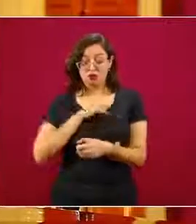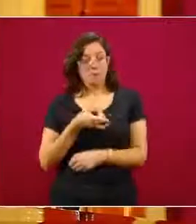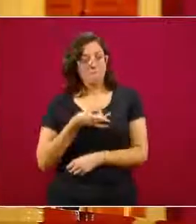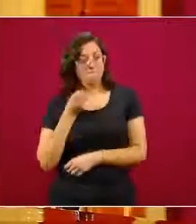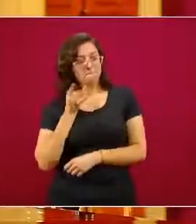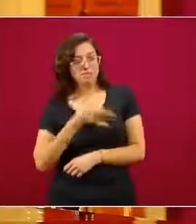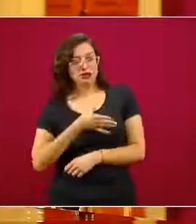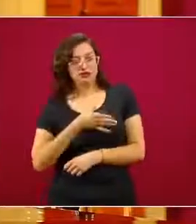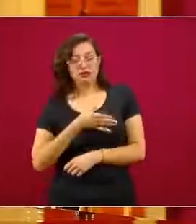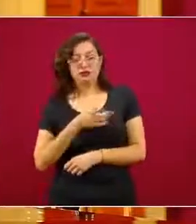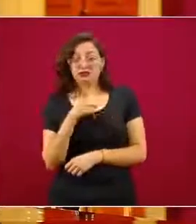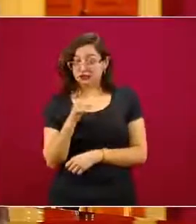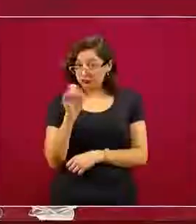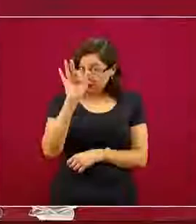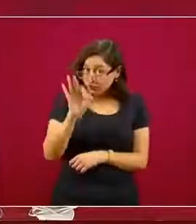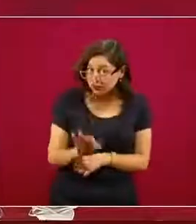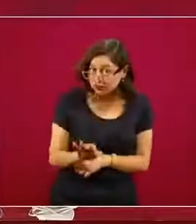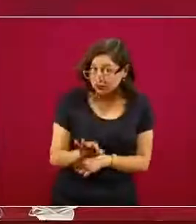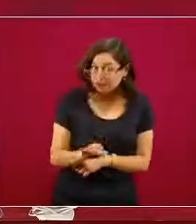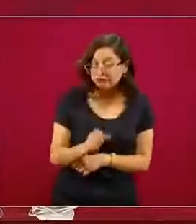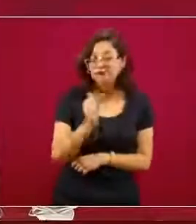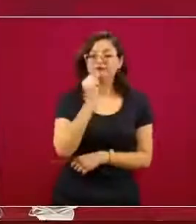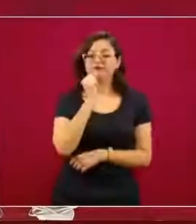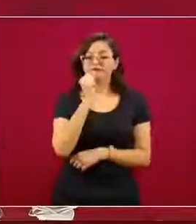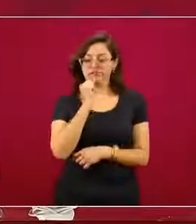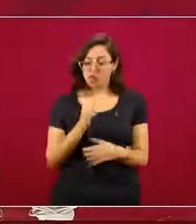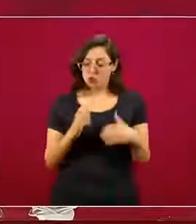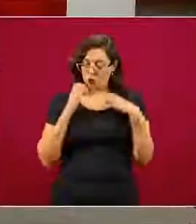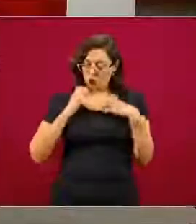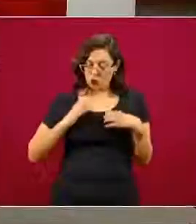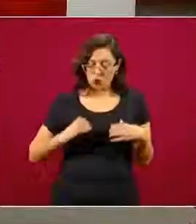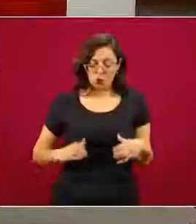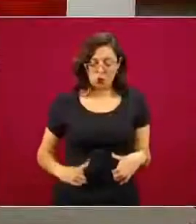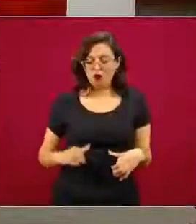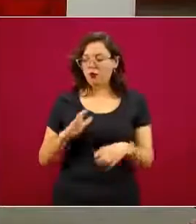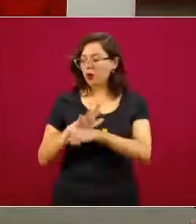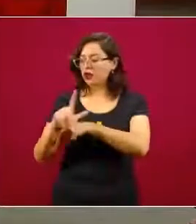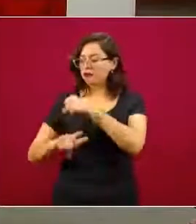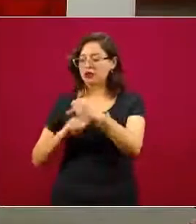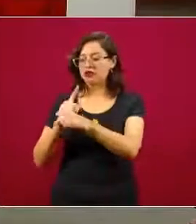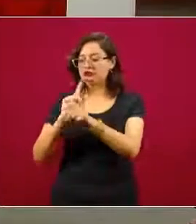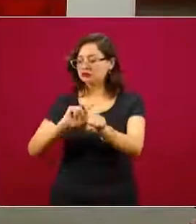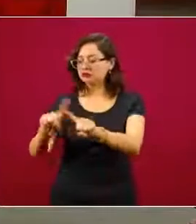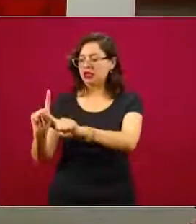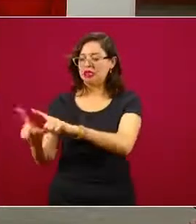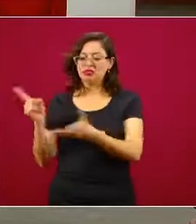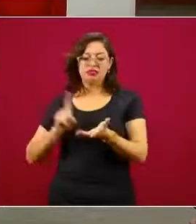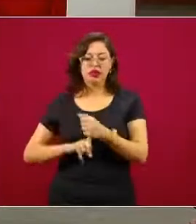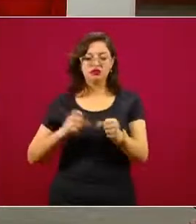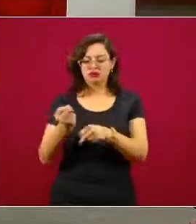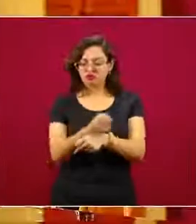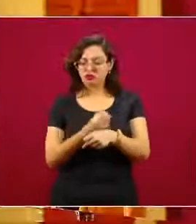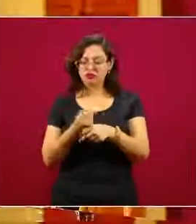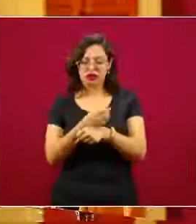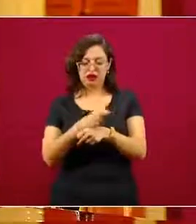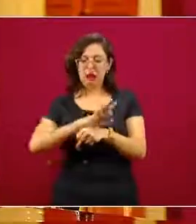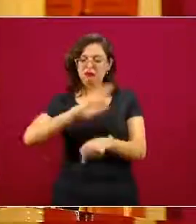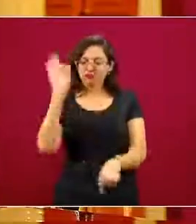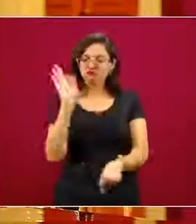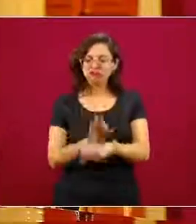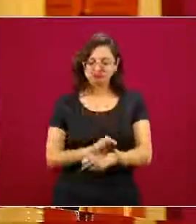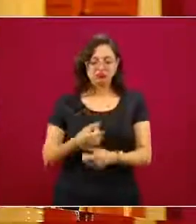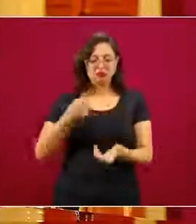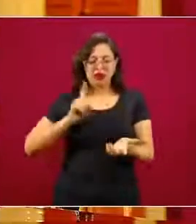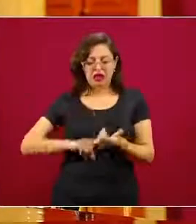muchas clases de anticuerpos. El ser humano y las otras especies pueden producir anticuerpos, estar estos en la